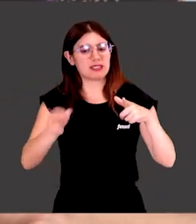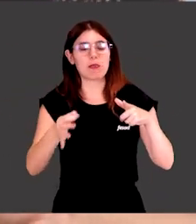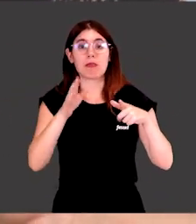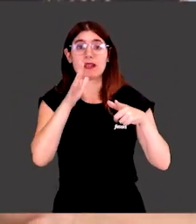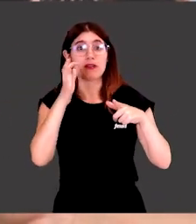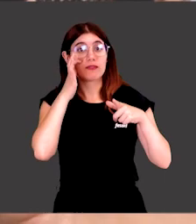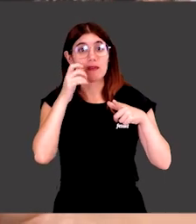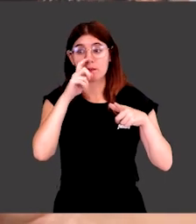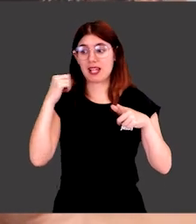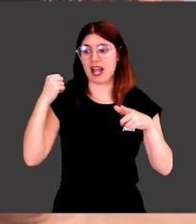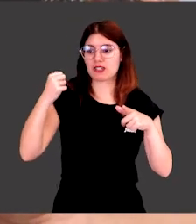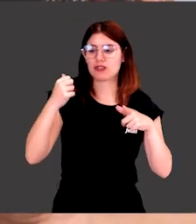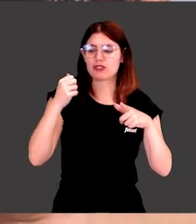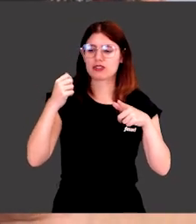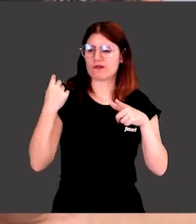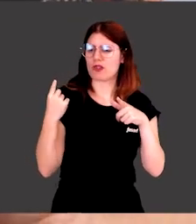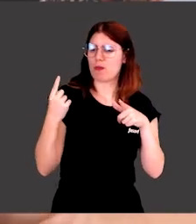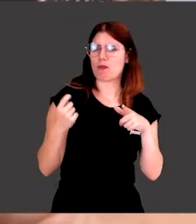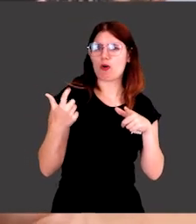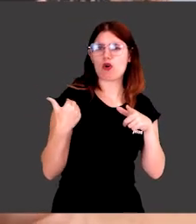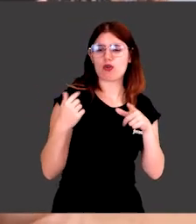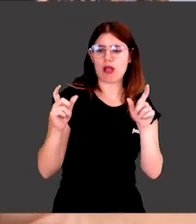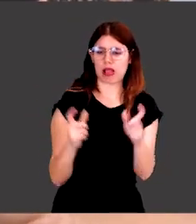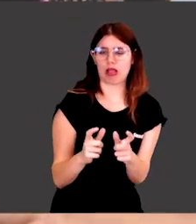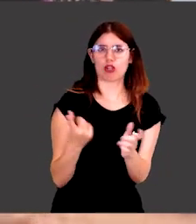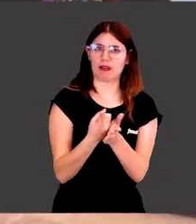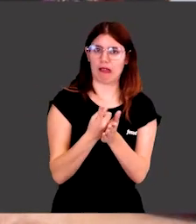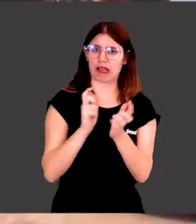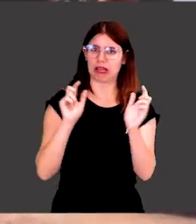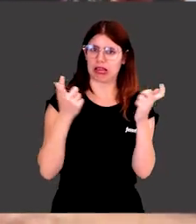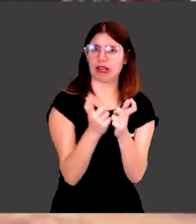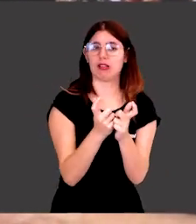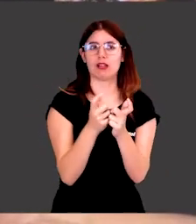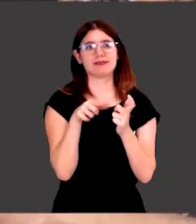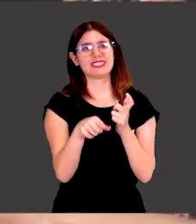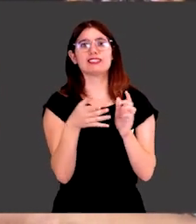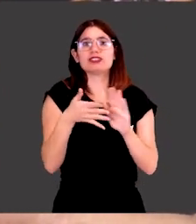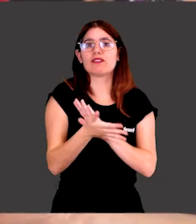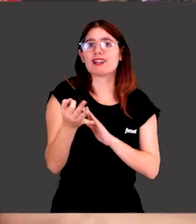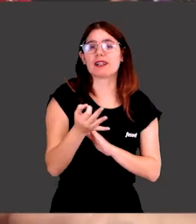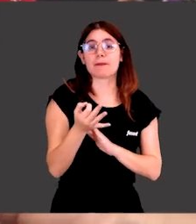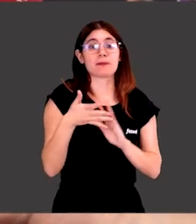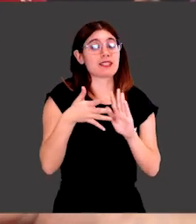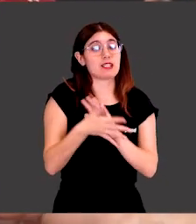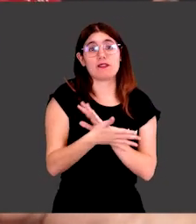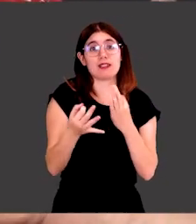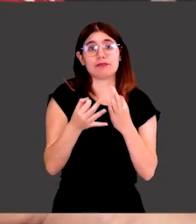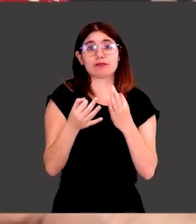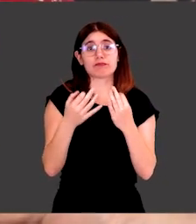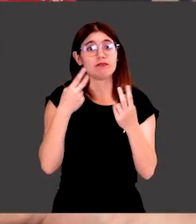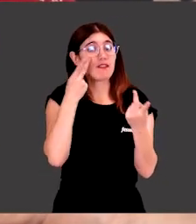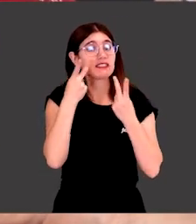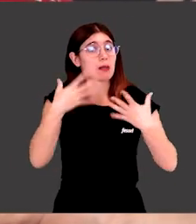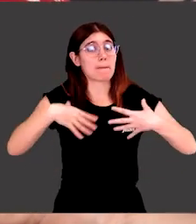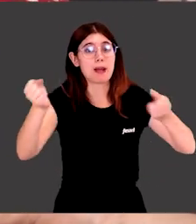viendo cómo en los últimos años este número está decayendo. Esto no lo esperábamos, pero está pasando. ¿Y qué quiere decir? Bueno, quiere decir